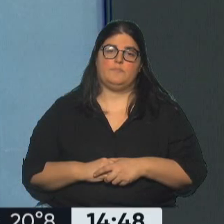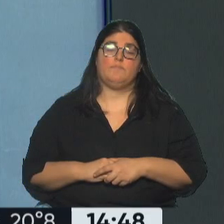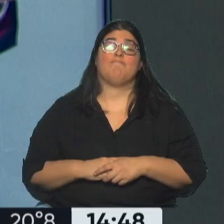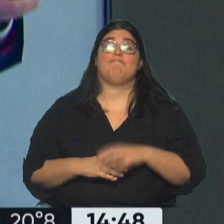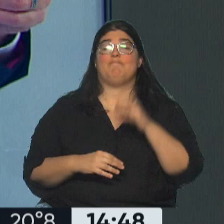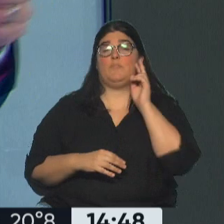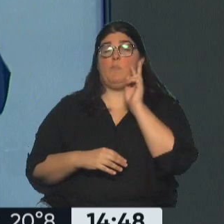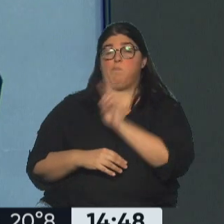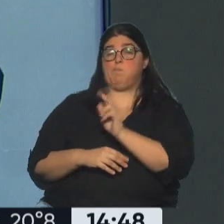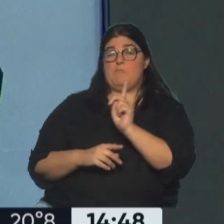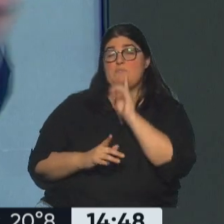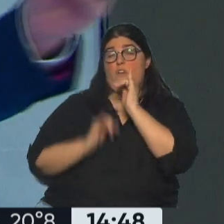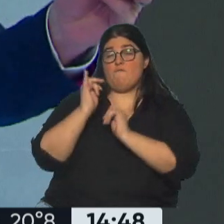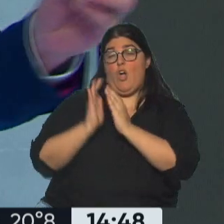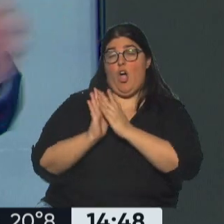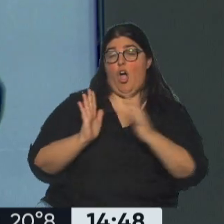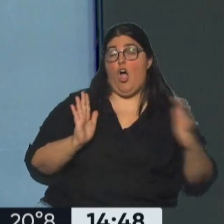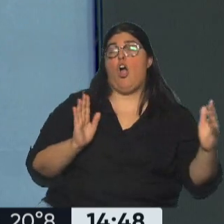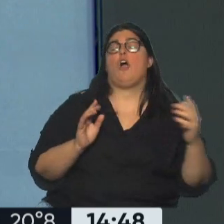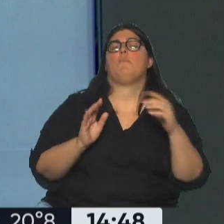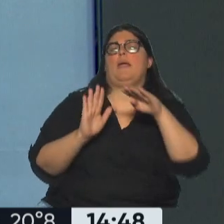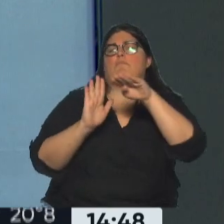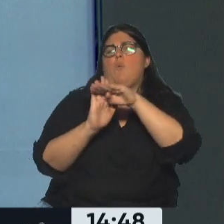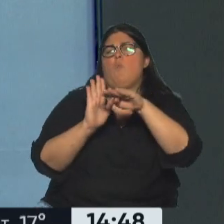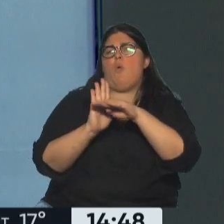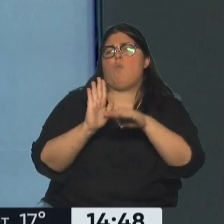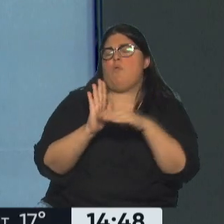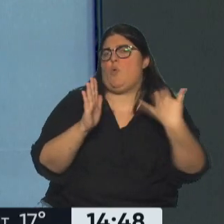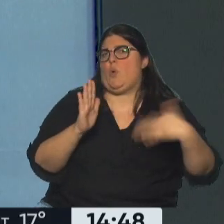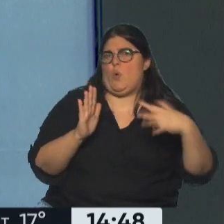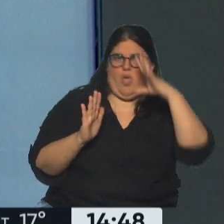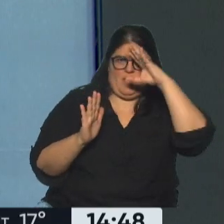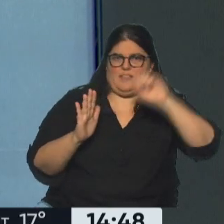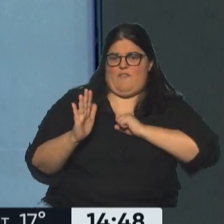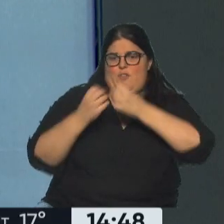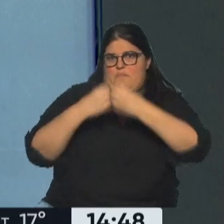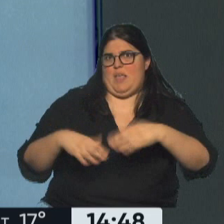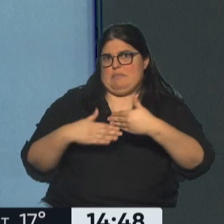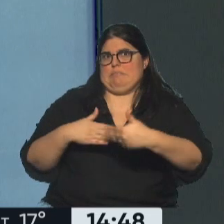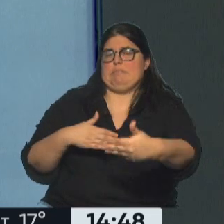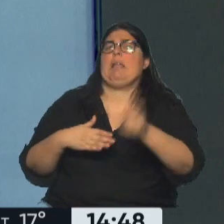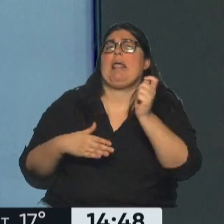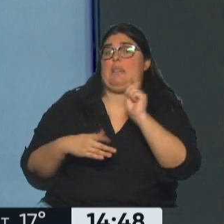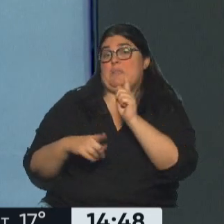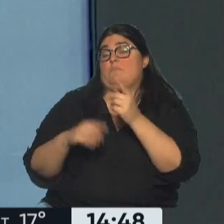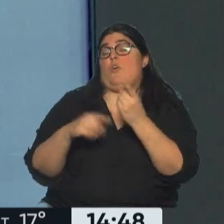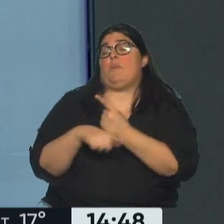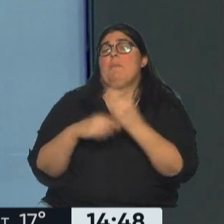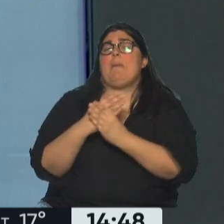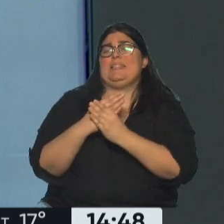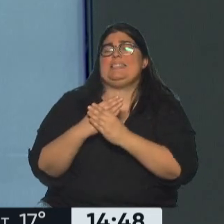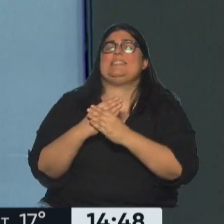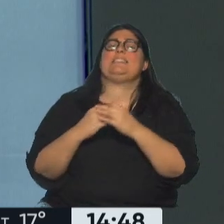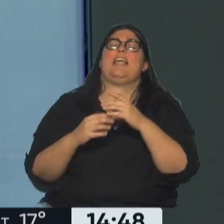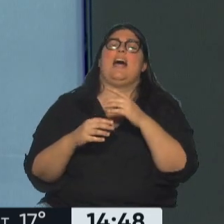Ya lo veíamos en el informe, una larga lista justamente de desafíos a partir de ahora para la primera ministra del Reino Unido,